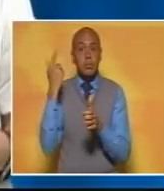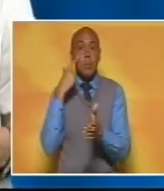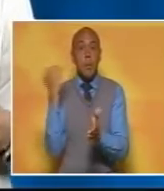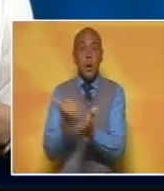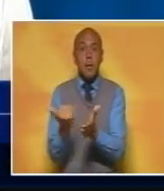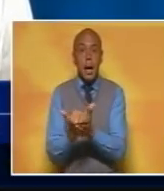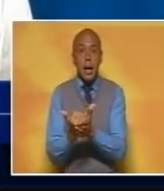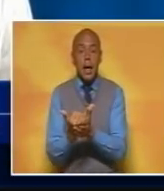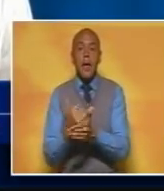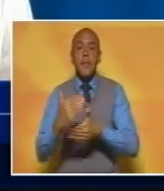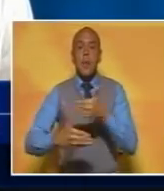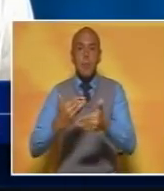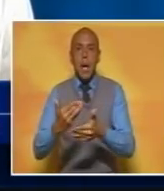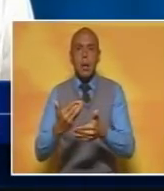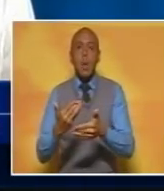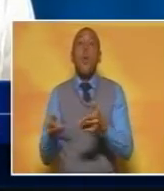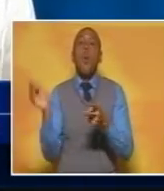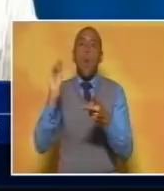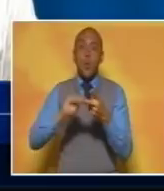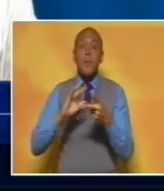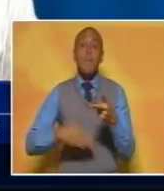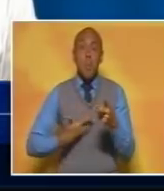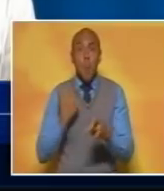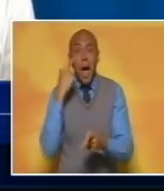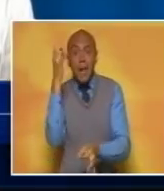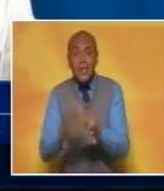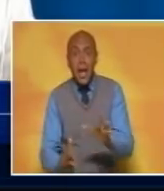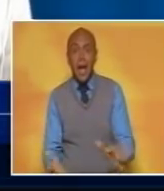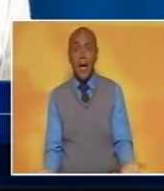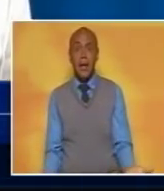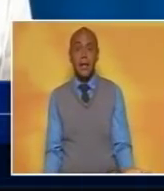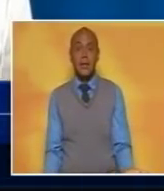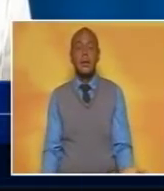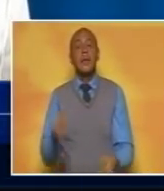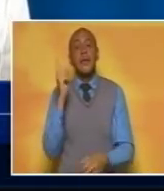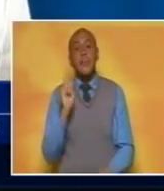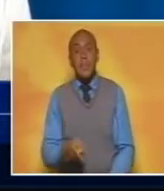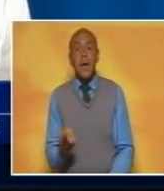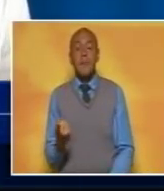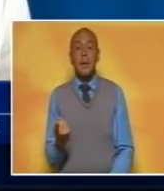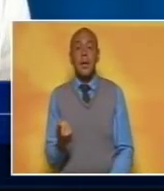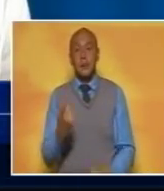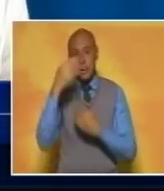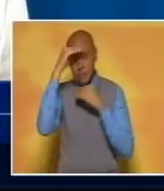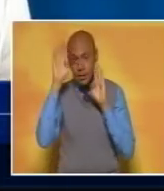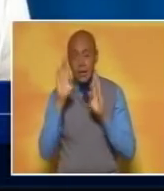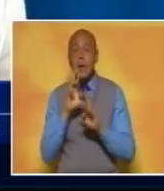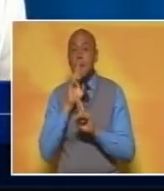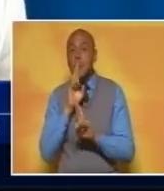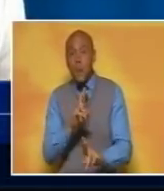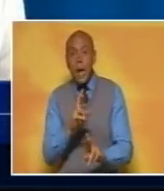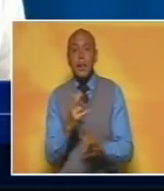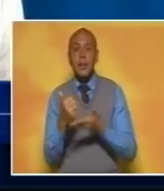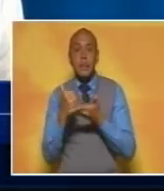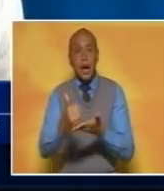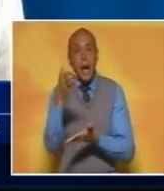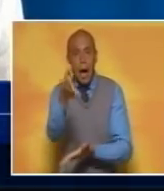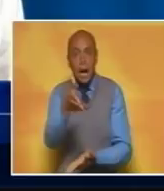mayor riesgo de intentarlo de nuevo, por lo que es importante prestarles el apoyo constante que necesitan.